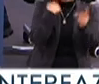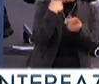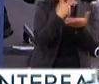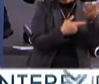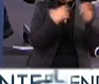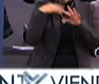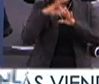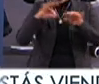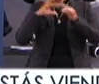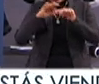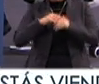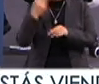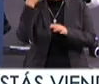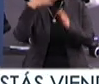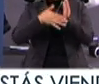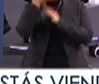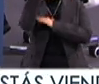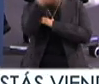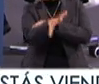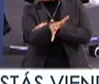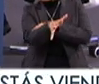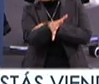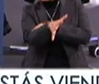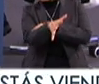déjenme les cuento que desde 2010